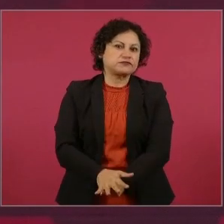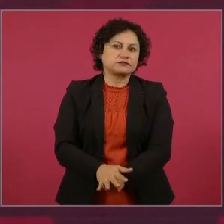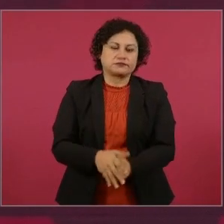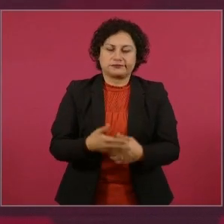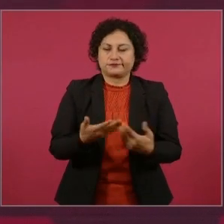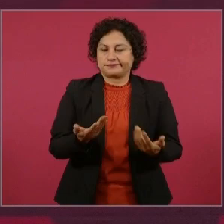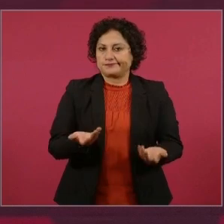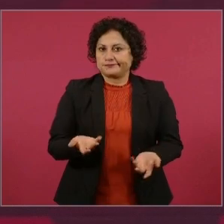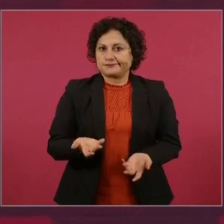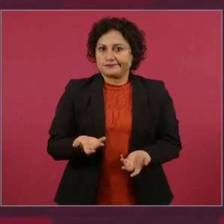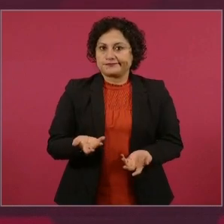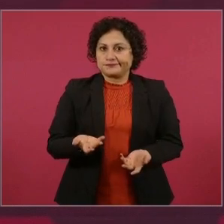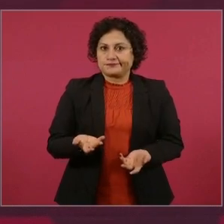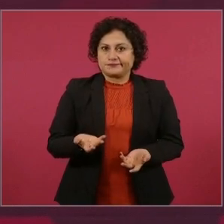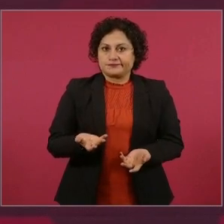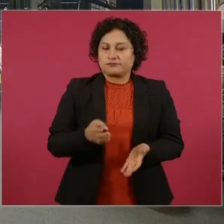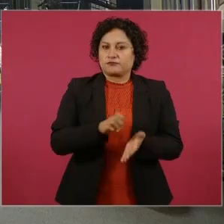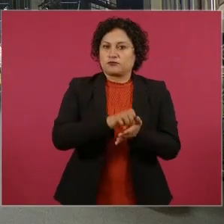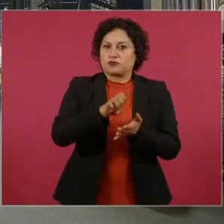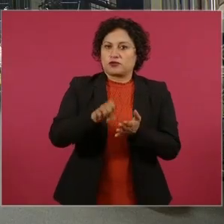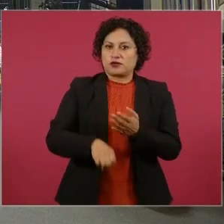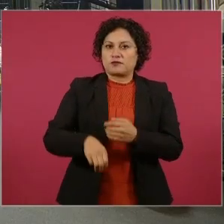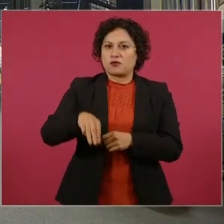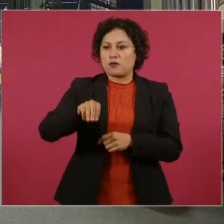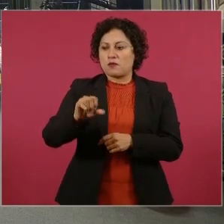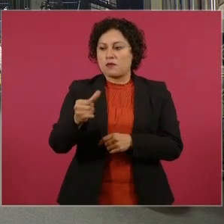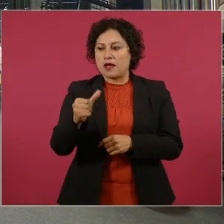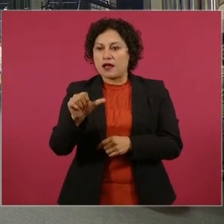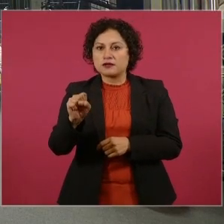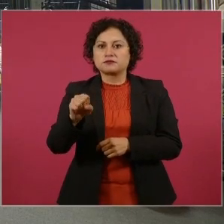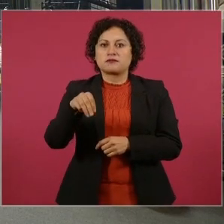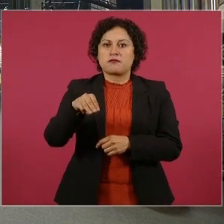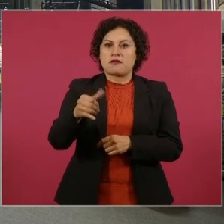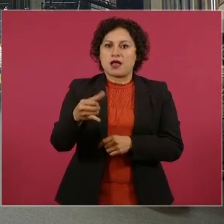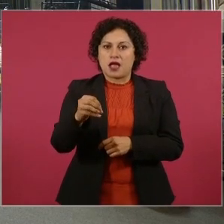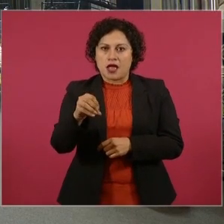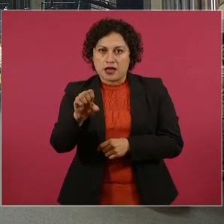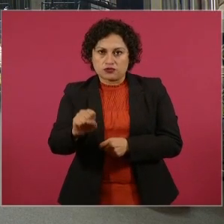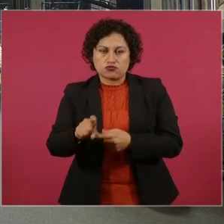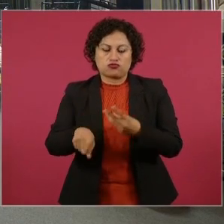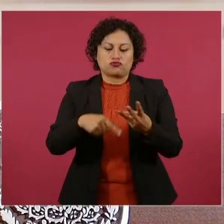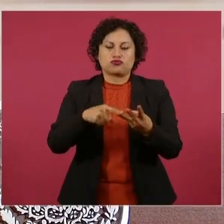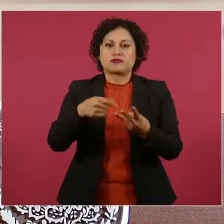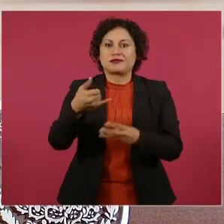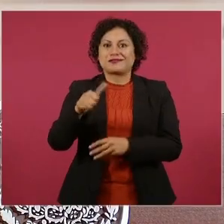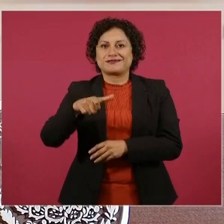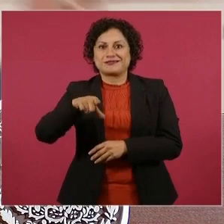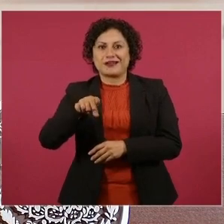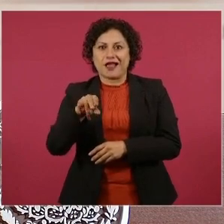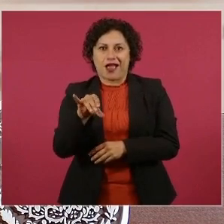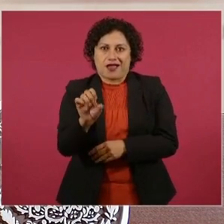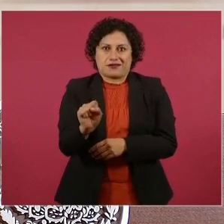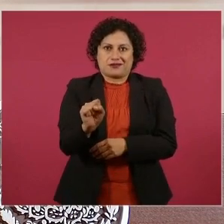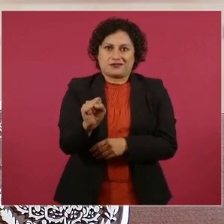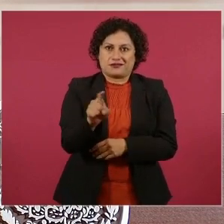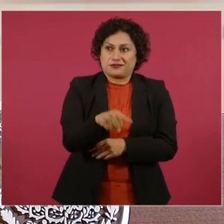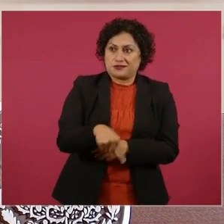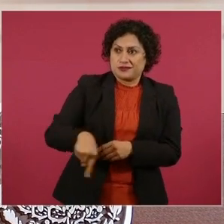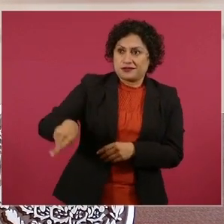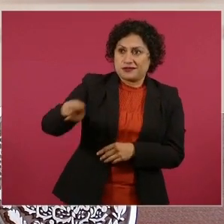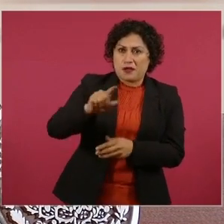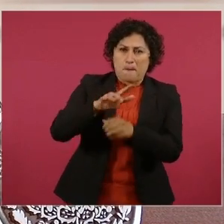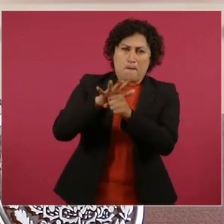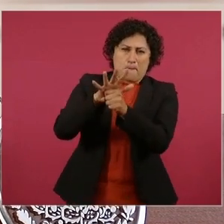exterminarlos a los mayas a los mayos a los yais para quitarles sus